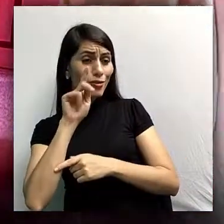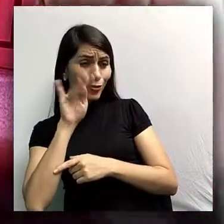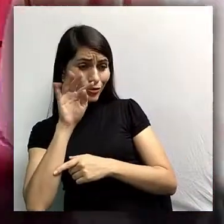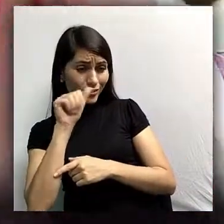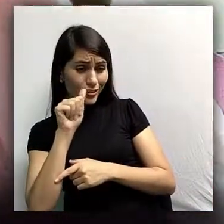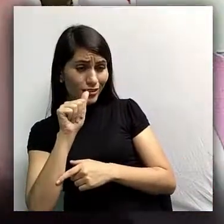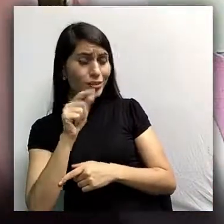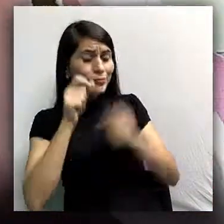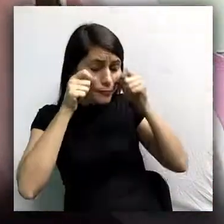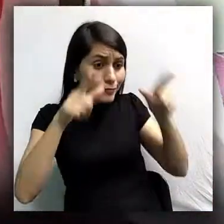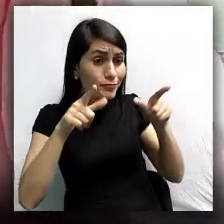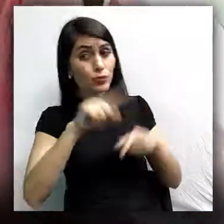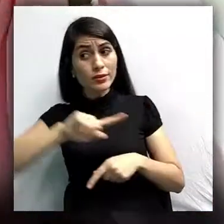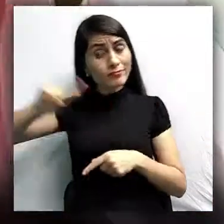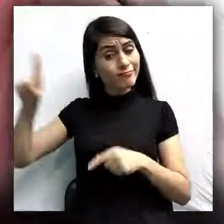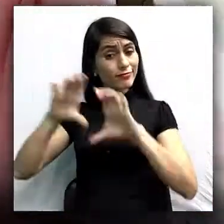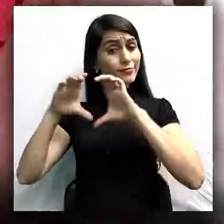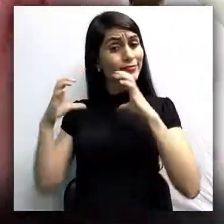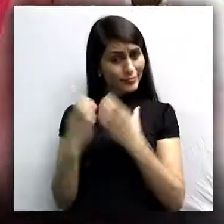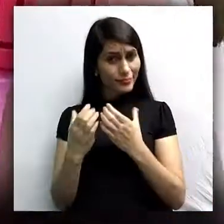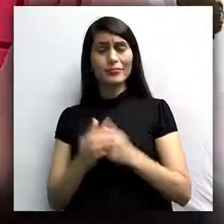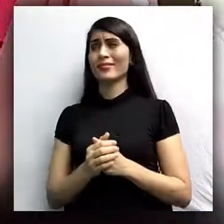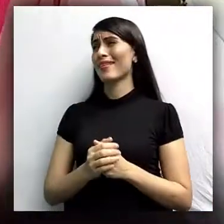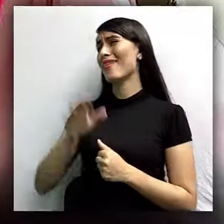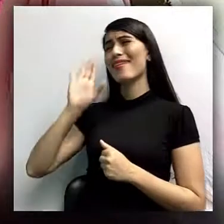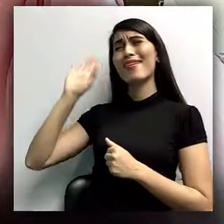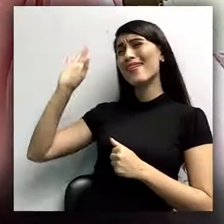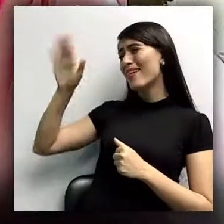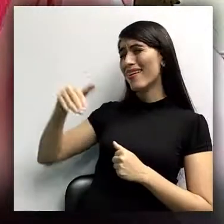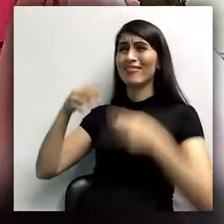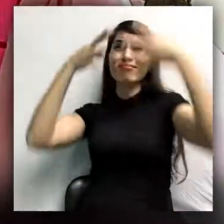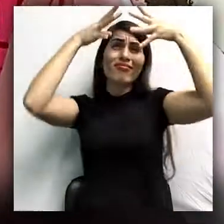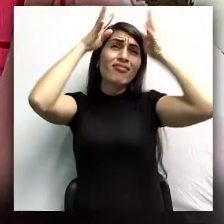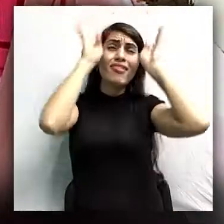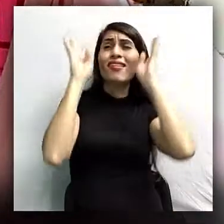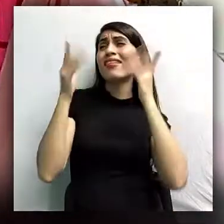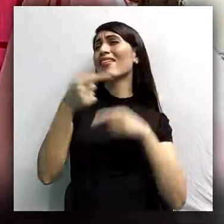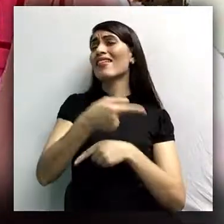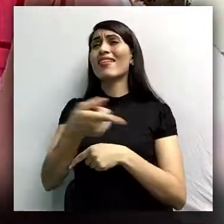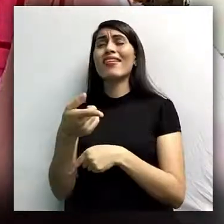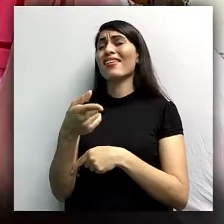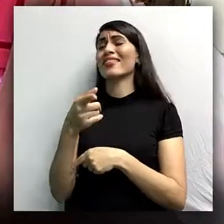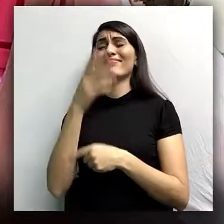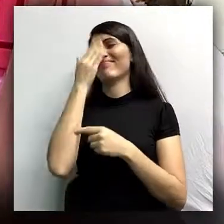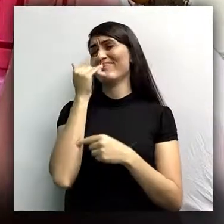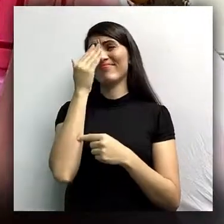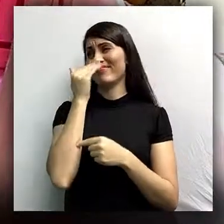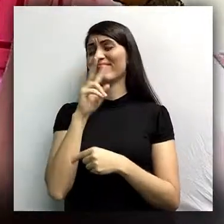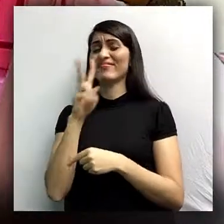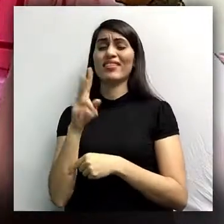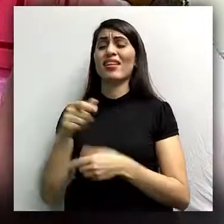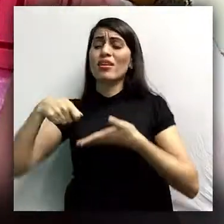¡Carlota! ¡Despierte, que debe ir a recibir sus lecciones! Las princesas son tan cursis que solo con un pequeño